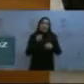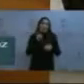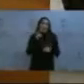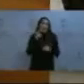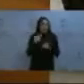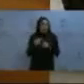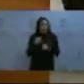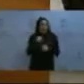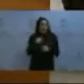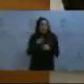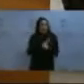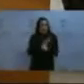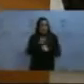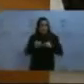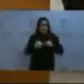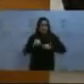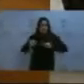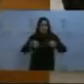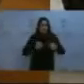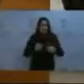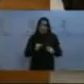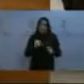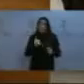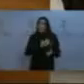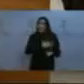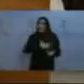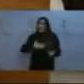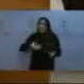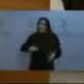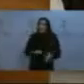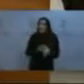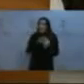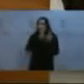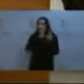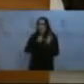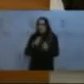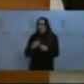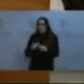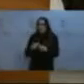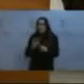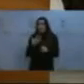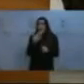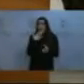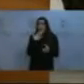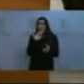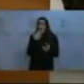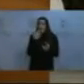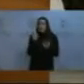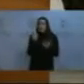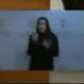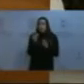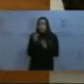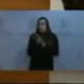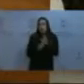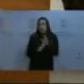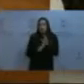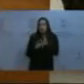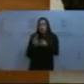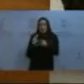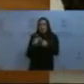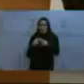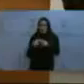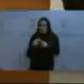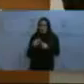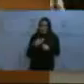queríamos hacer referencia mayormente a estos últimos, es decir, si condicionantes de naturaleza política paralizan, a